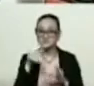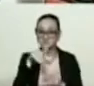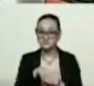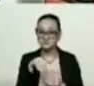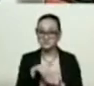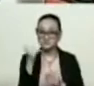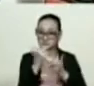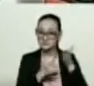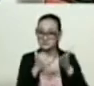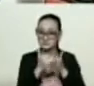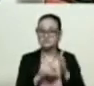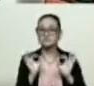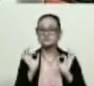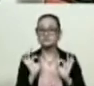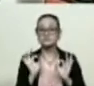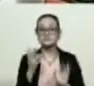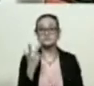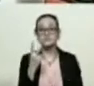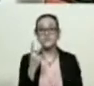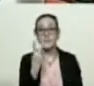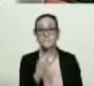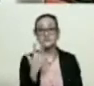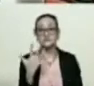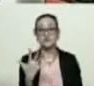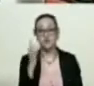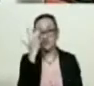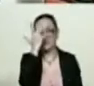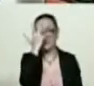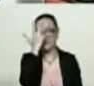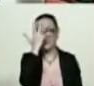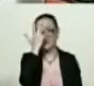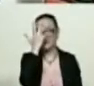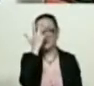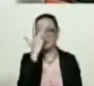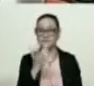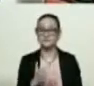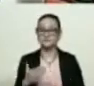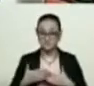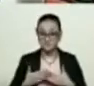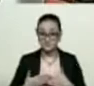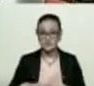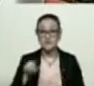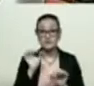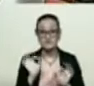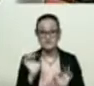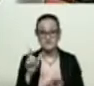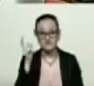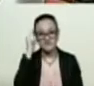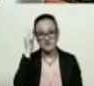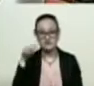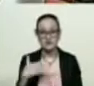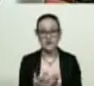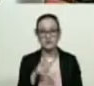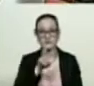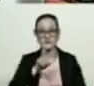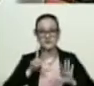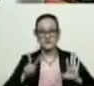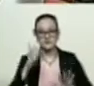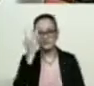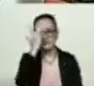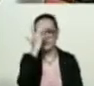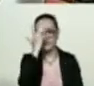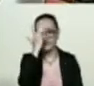realizará el día 25 de febrero a partir de esa fecha y hasta el 27 de febrero